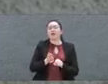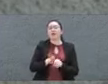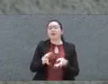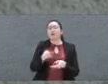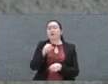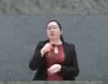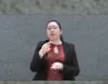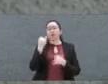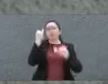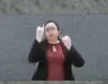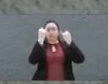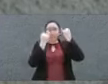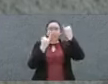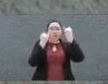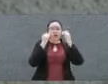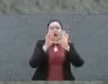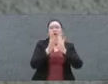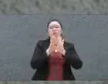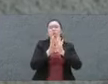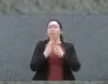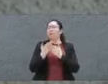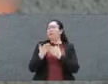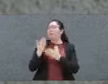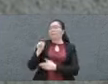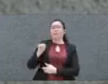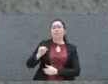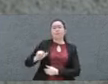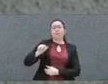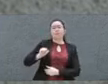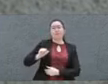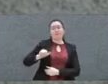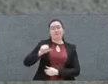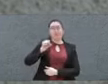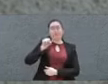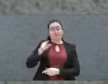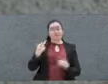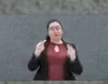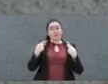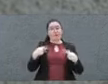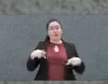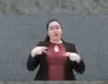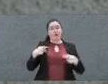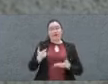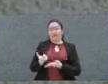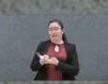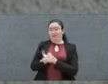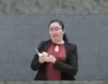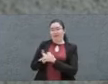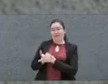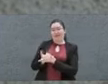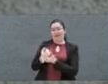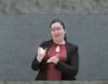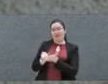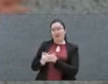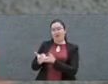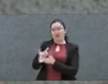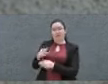conservadora de que quien cobre impuestos se quede con esos impuestos, en una